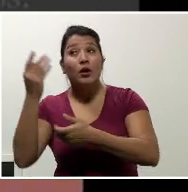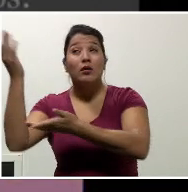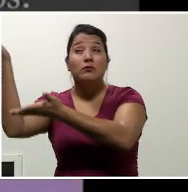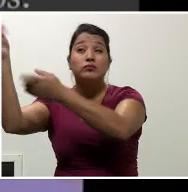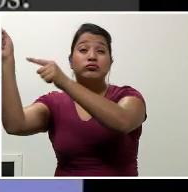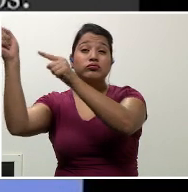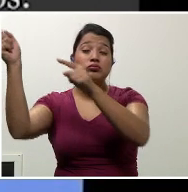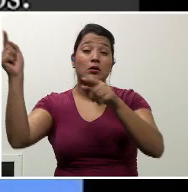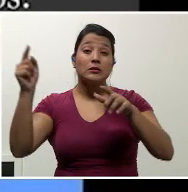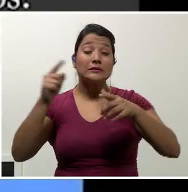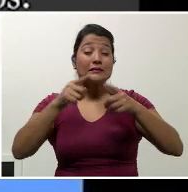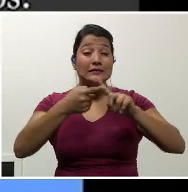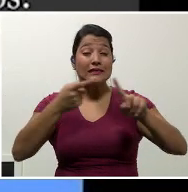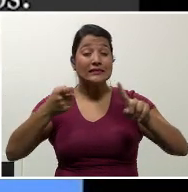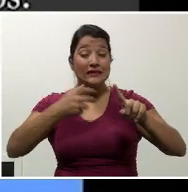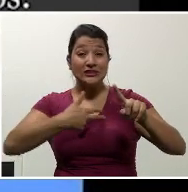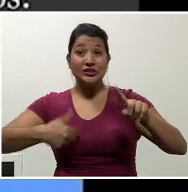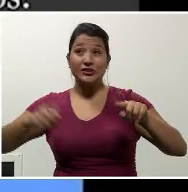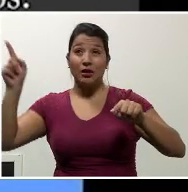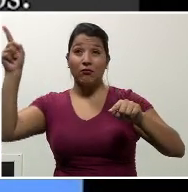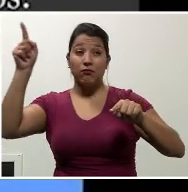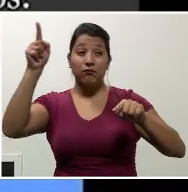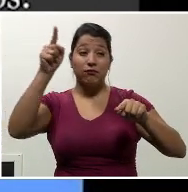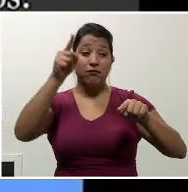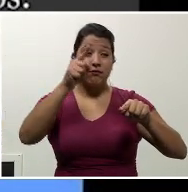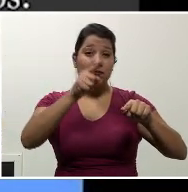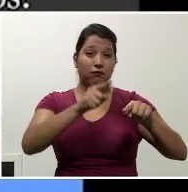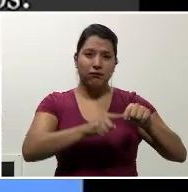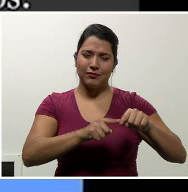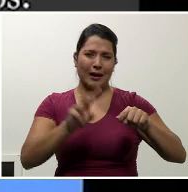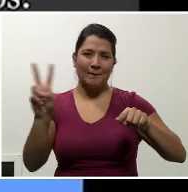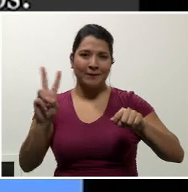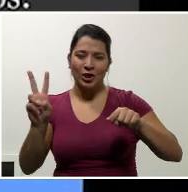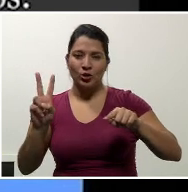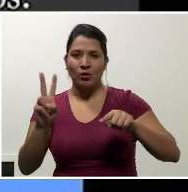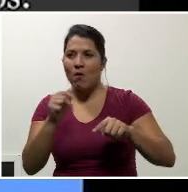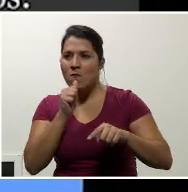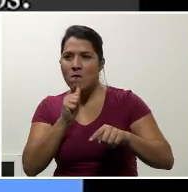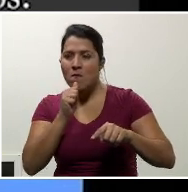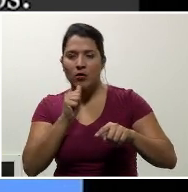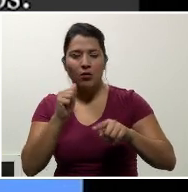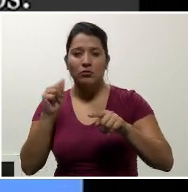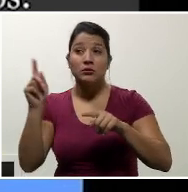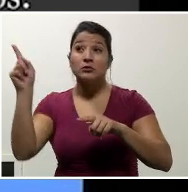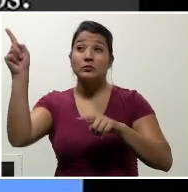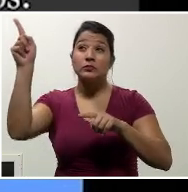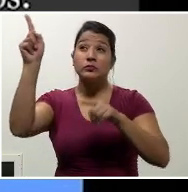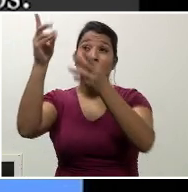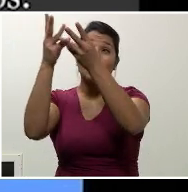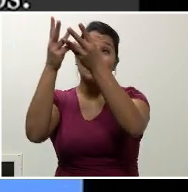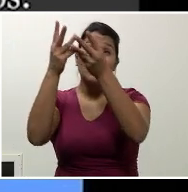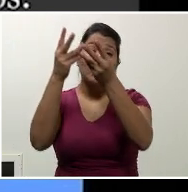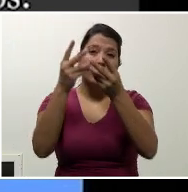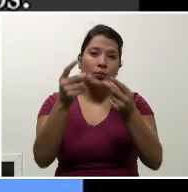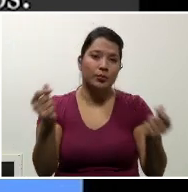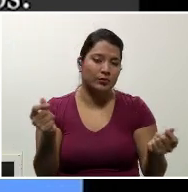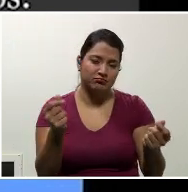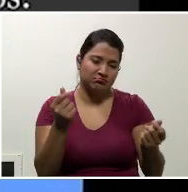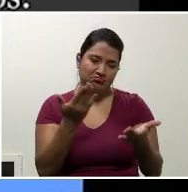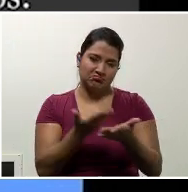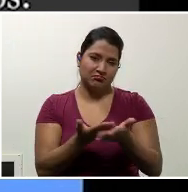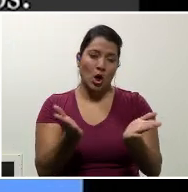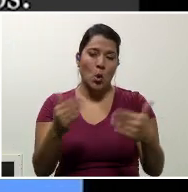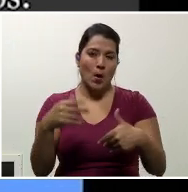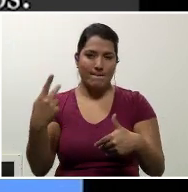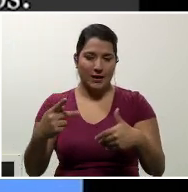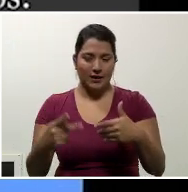paquetes. Mito 4. ¿Las mascotas en casa pueden transmitir el nuevo coronavirus? Realidad, no hay pruebas de que los